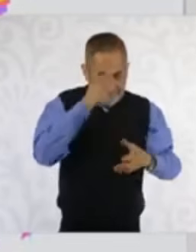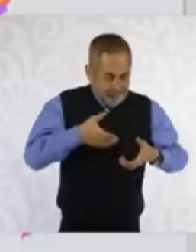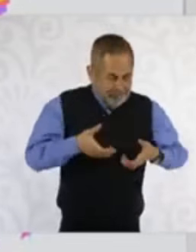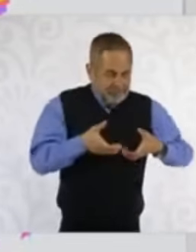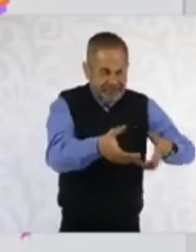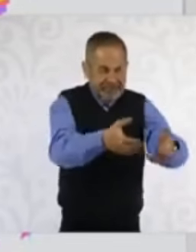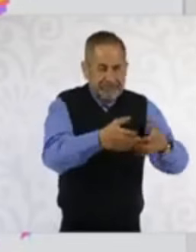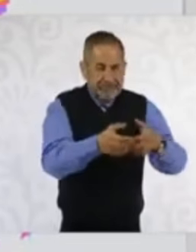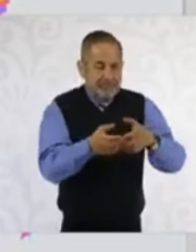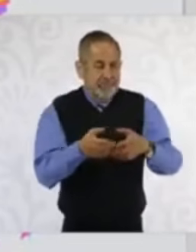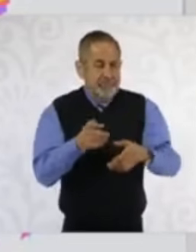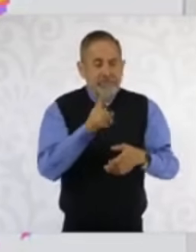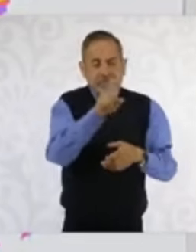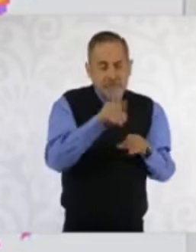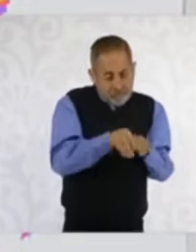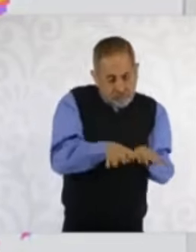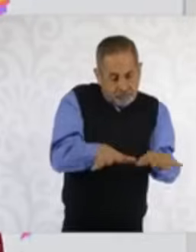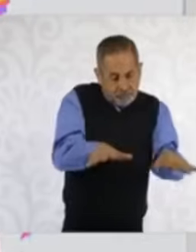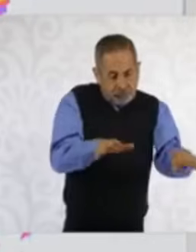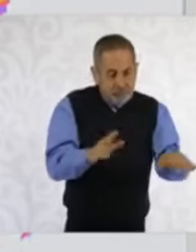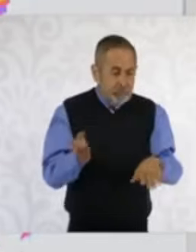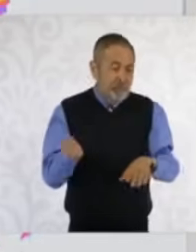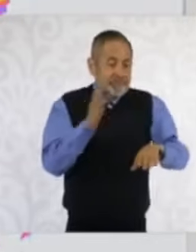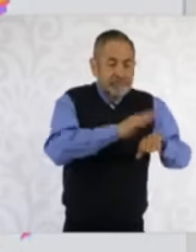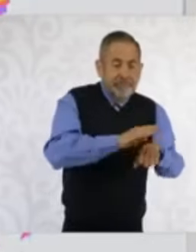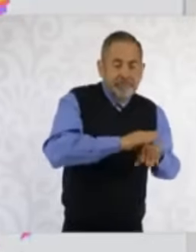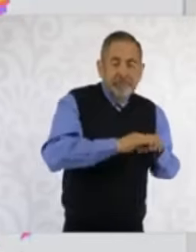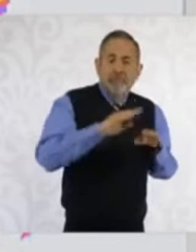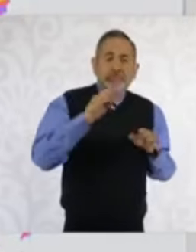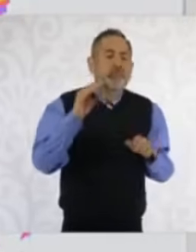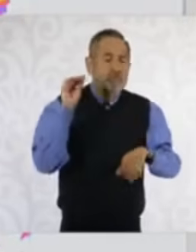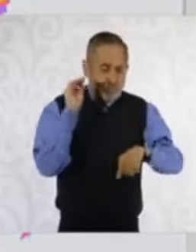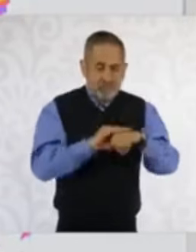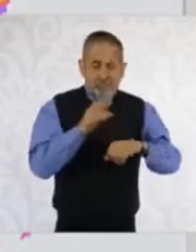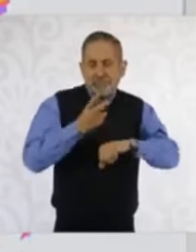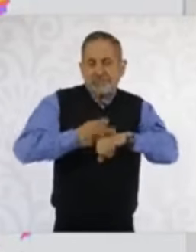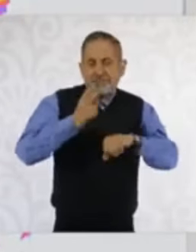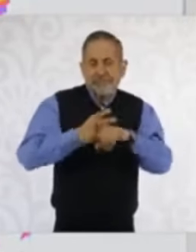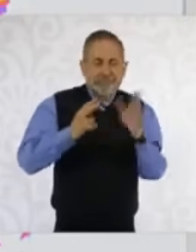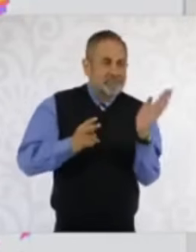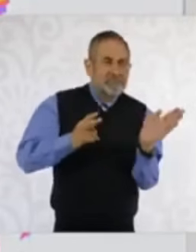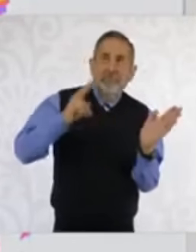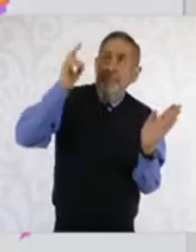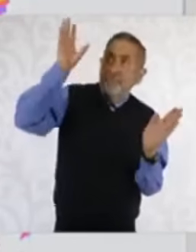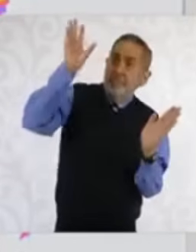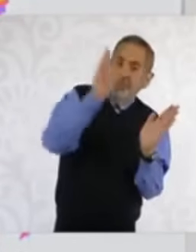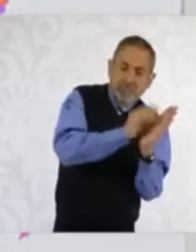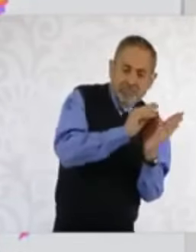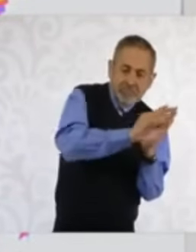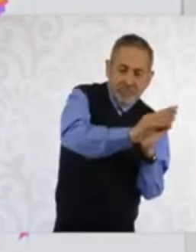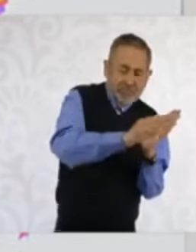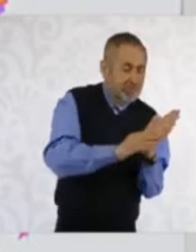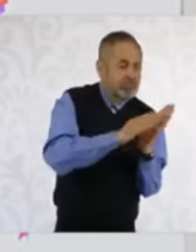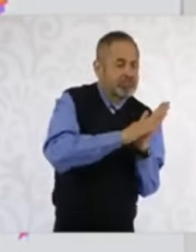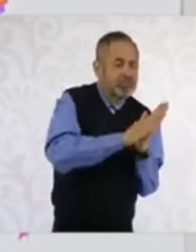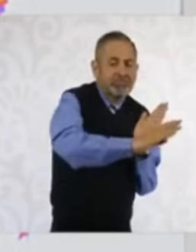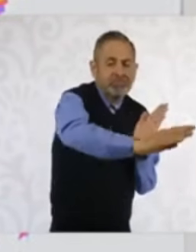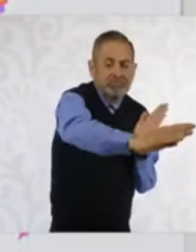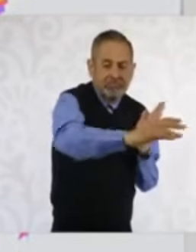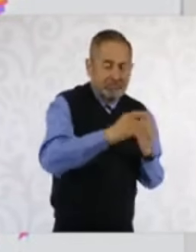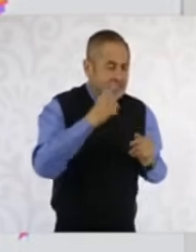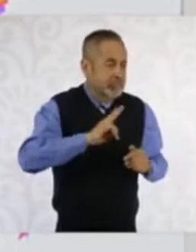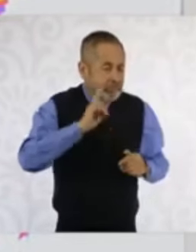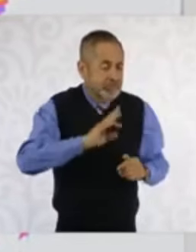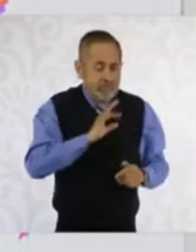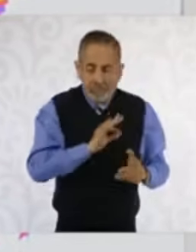ya sea en el IMSS o el ISSSTE, en ambas instituciones, pero solamente para todos los que se pensionen por Afores, es decir, en el IMSS bajo la Ley